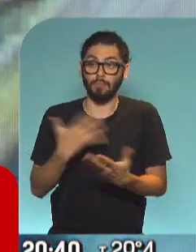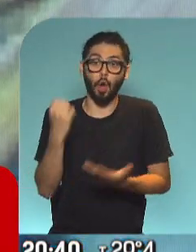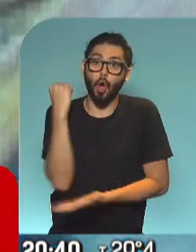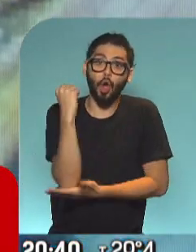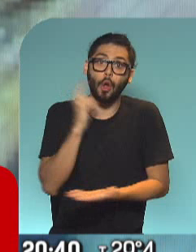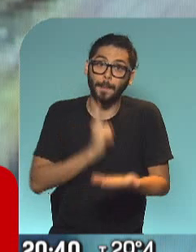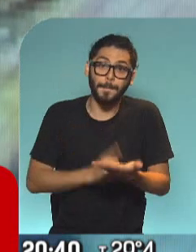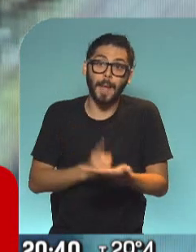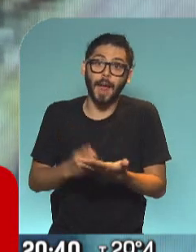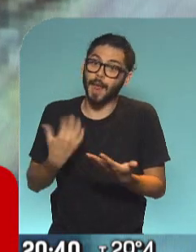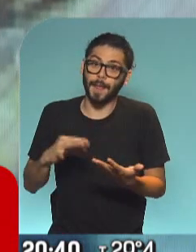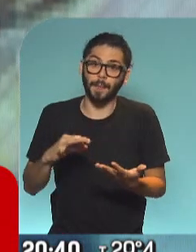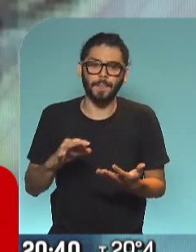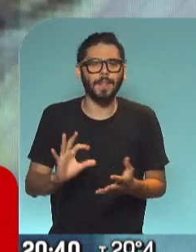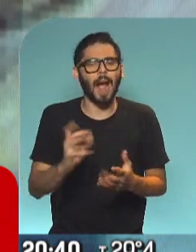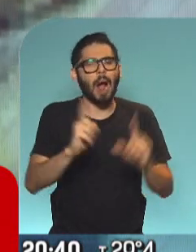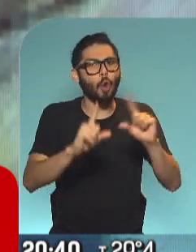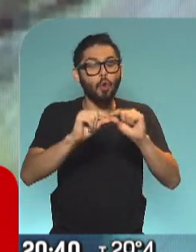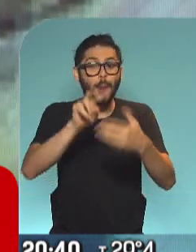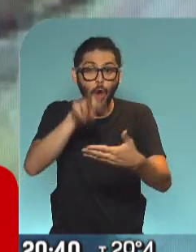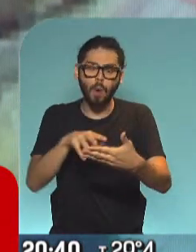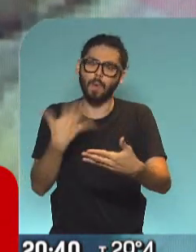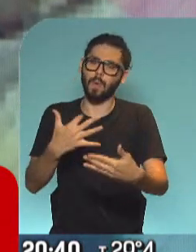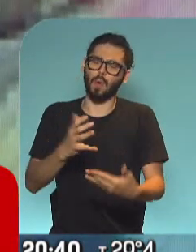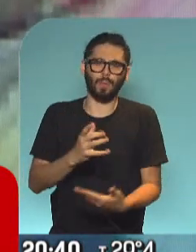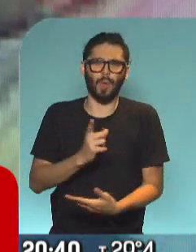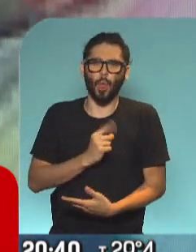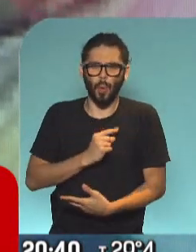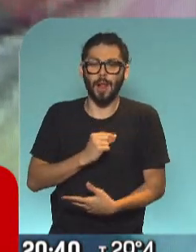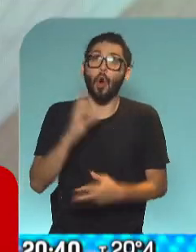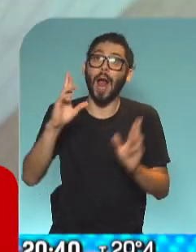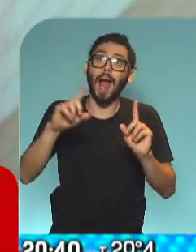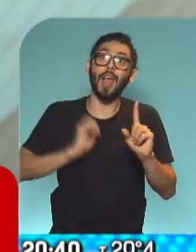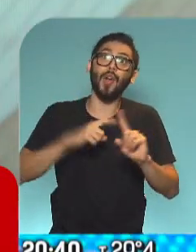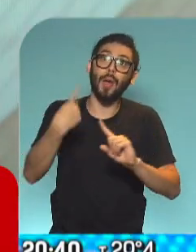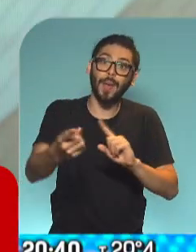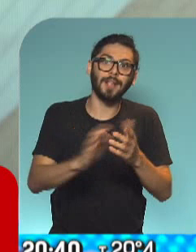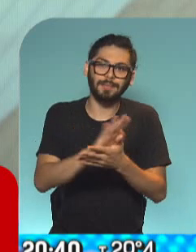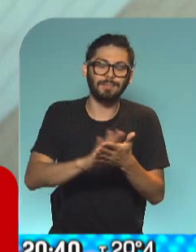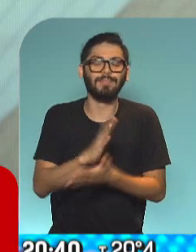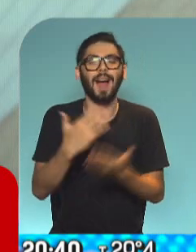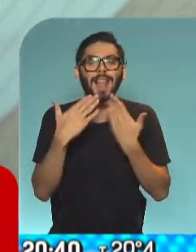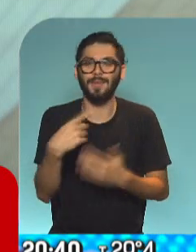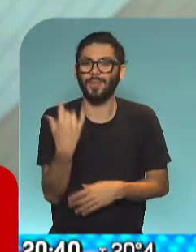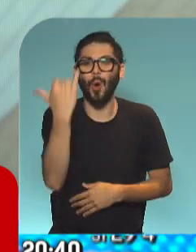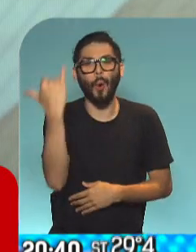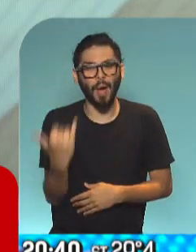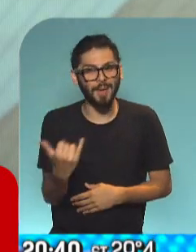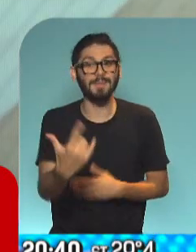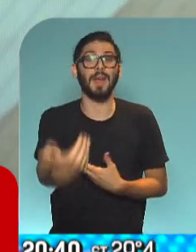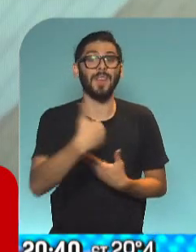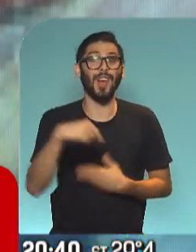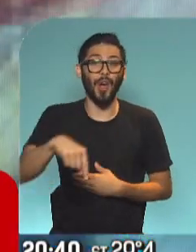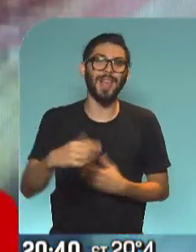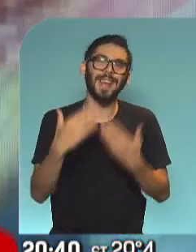que duelen verdaderamente, ojalá que sean tan distintos a fin de año próximo. Fernanda, gracias. No, gracias a vos. Solemos tenerte los jueves, gracias por venir hoy.